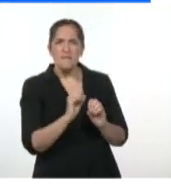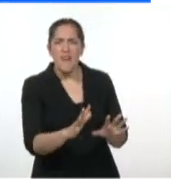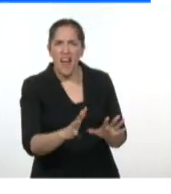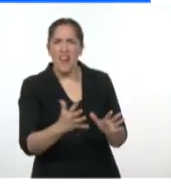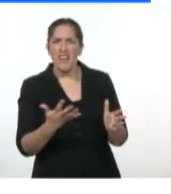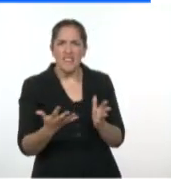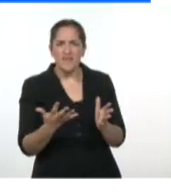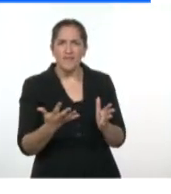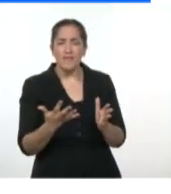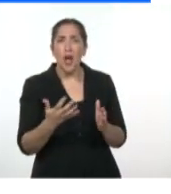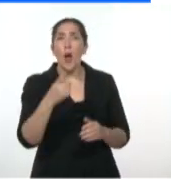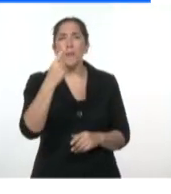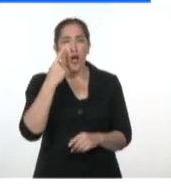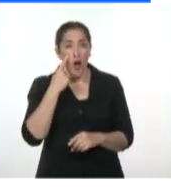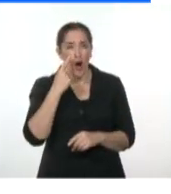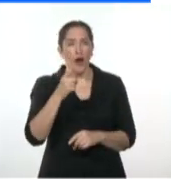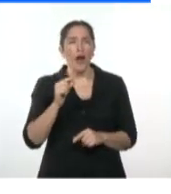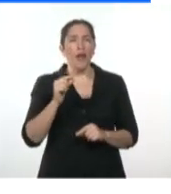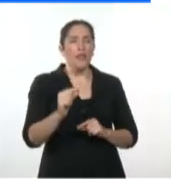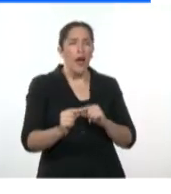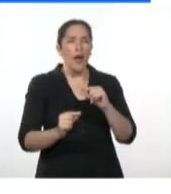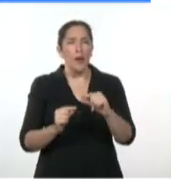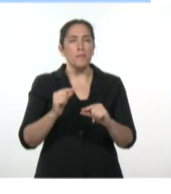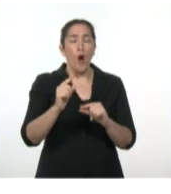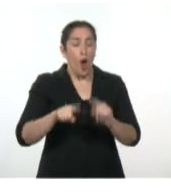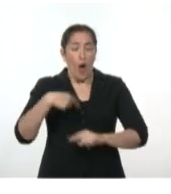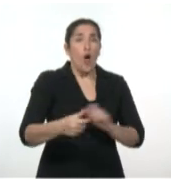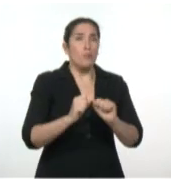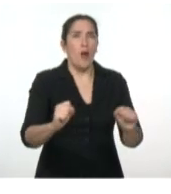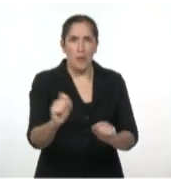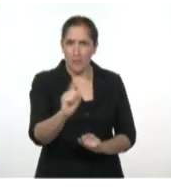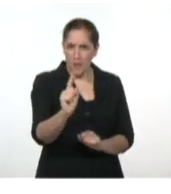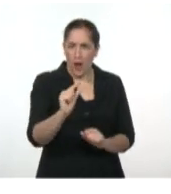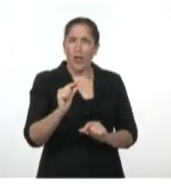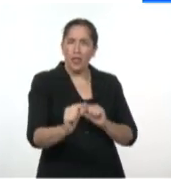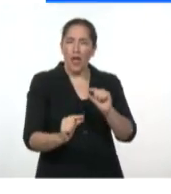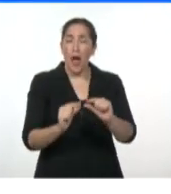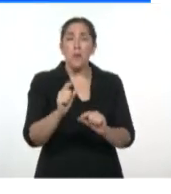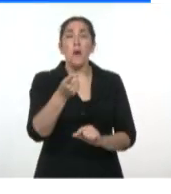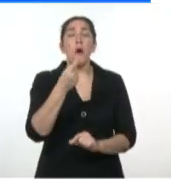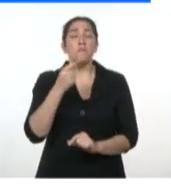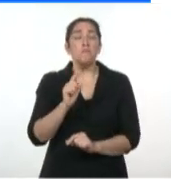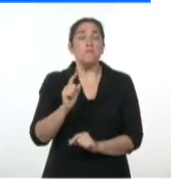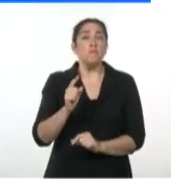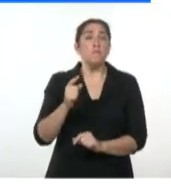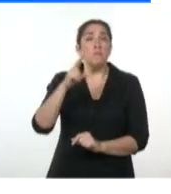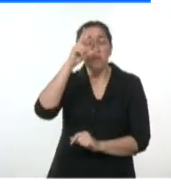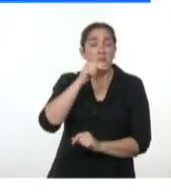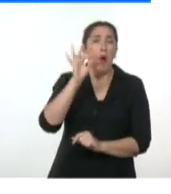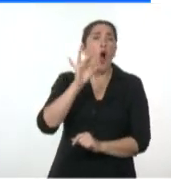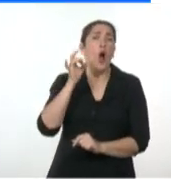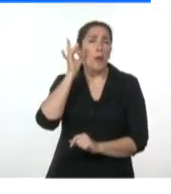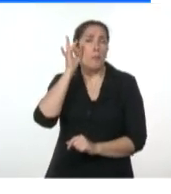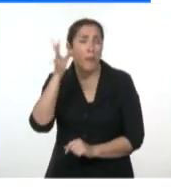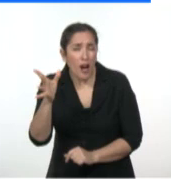nunca aparece de un día para el otro. Se va instalando de a poco. Y si desde un principio no le prestás atención o lo perdonás, la